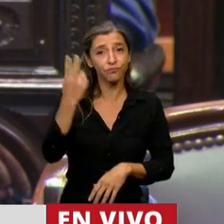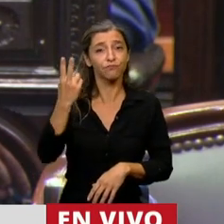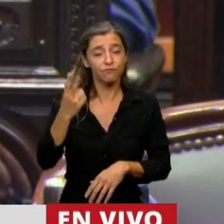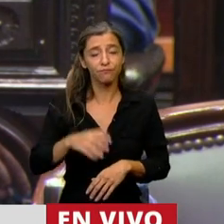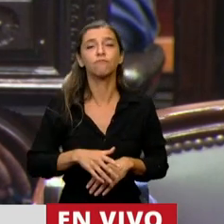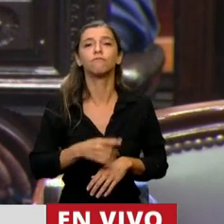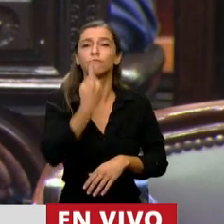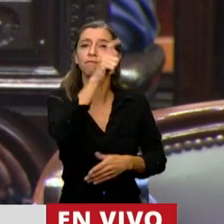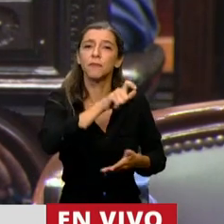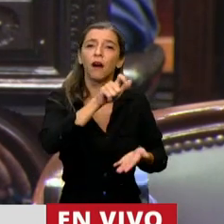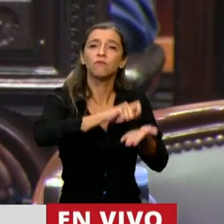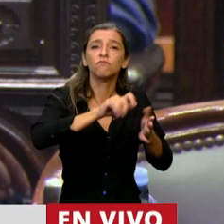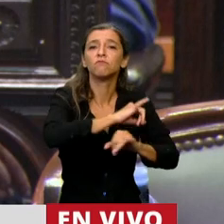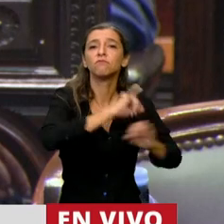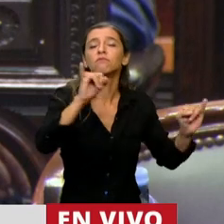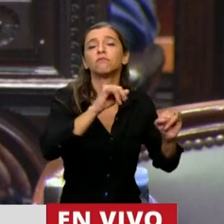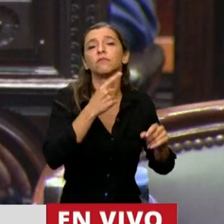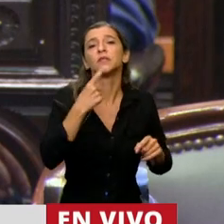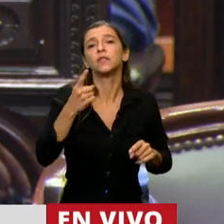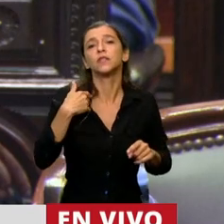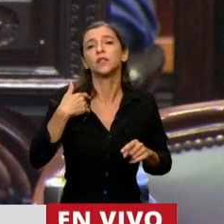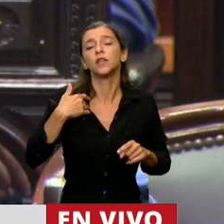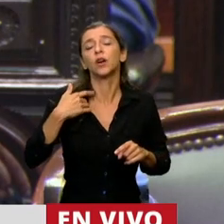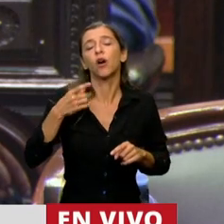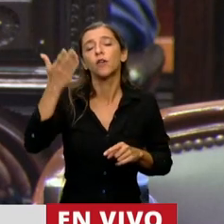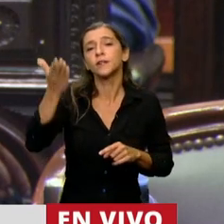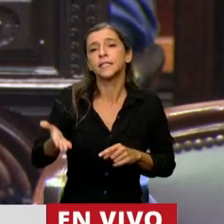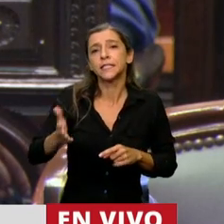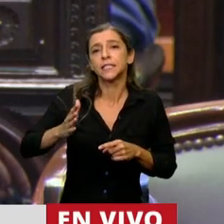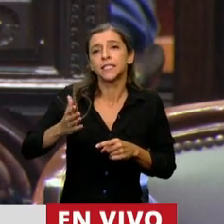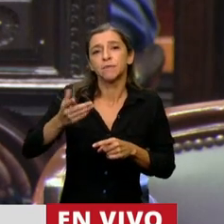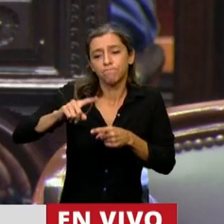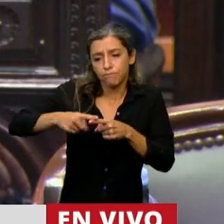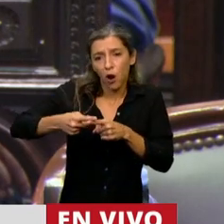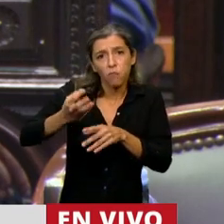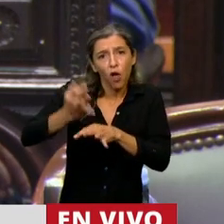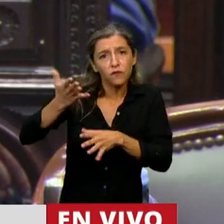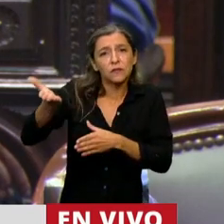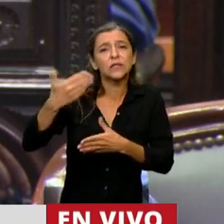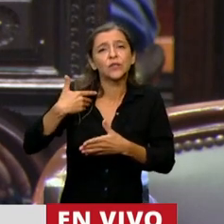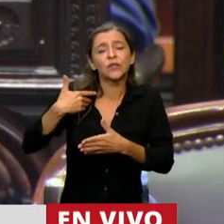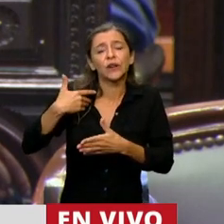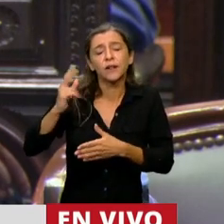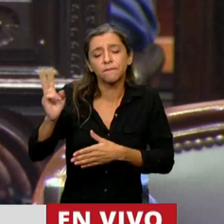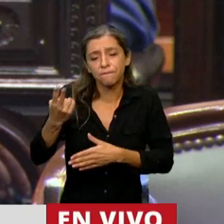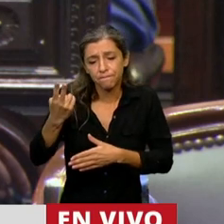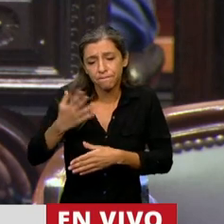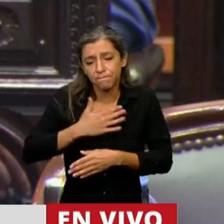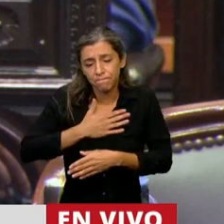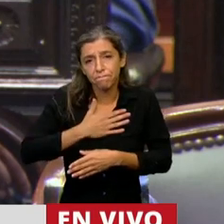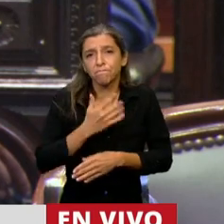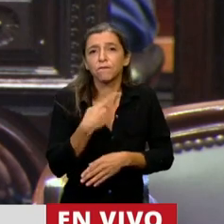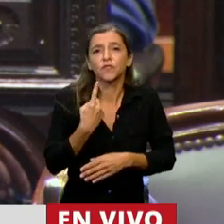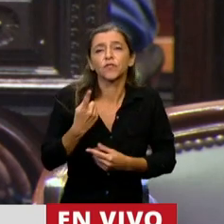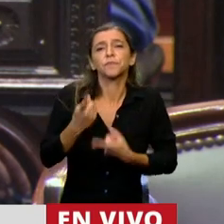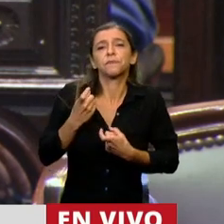dice, se fue un político necesario. No es con soberbia. Para mí,